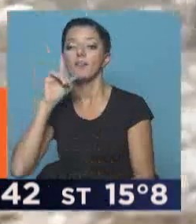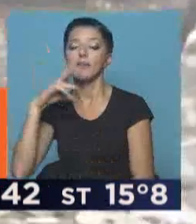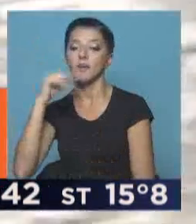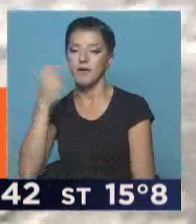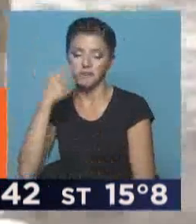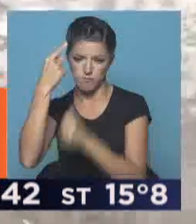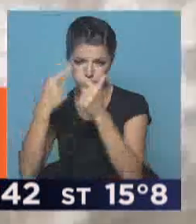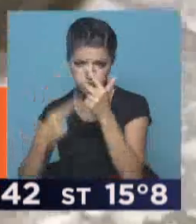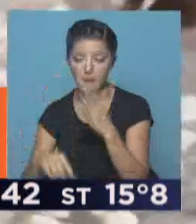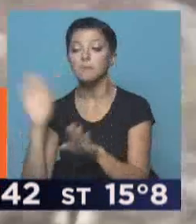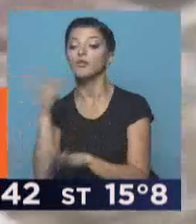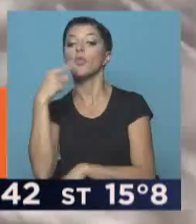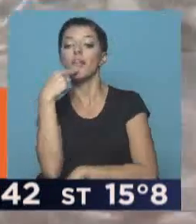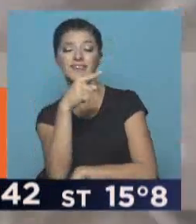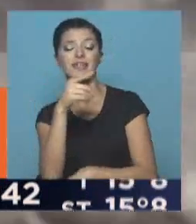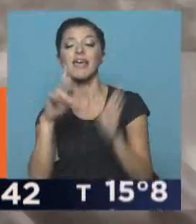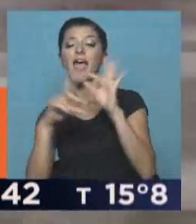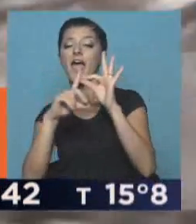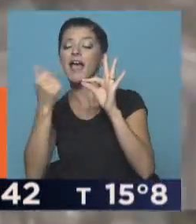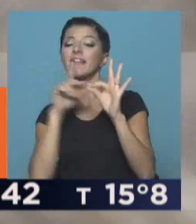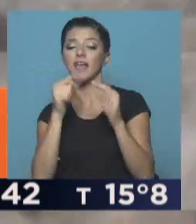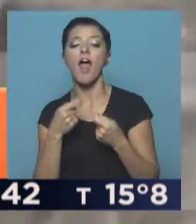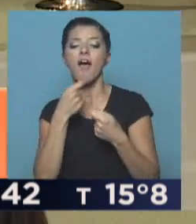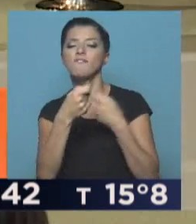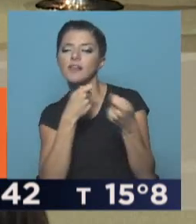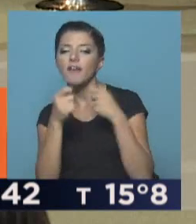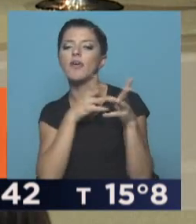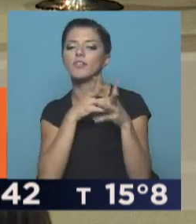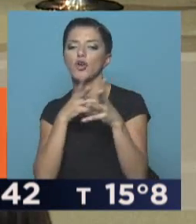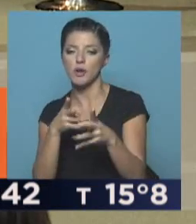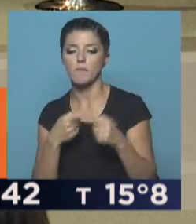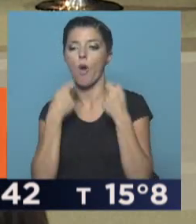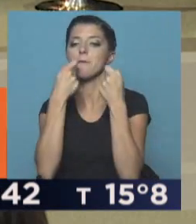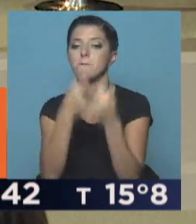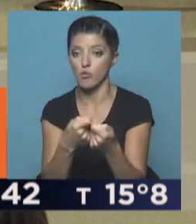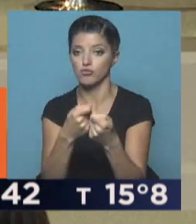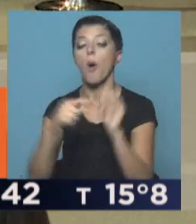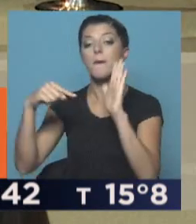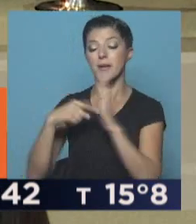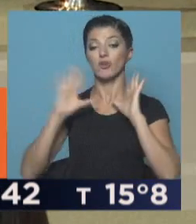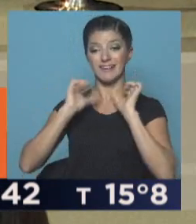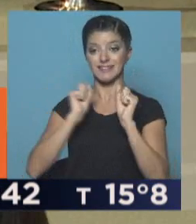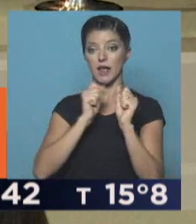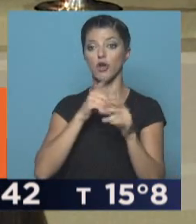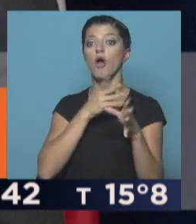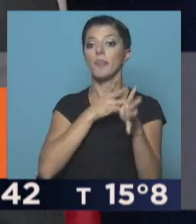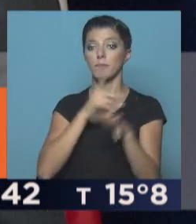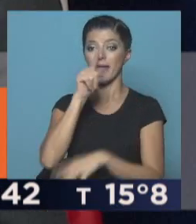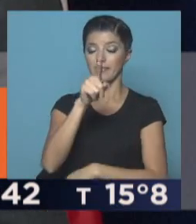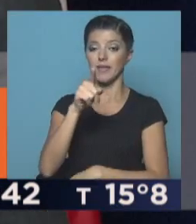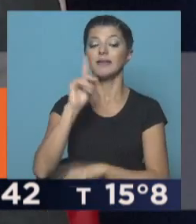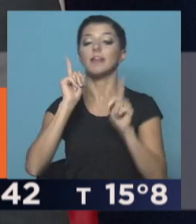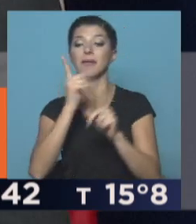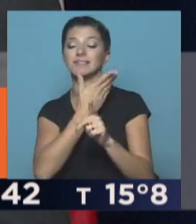atribuyen a Qatar financiar grupos islamistas y apoyar el terrorismo. Pero el secretario de Defensa James Mattis y el de Estado